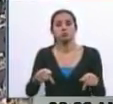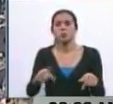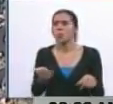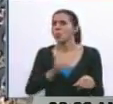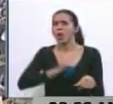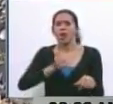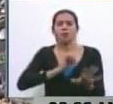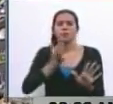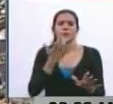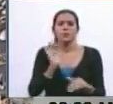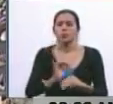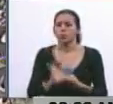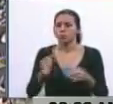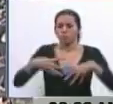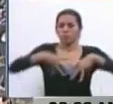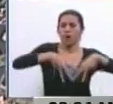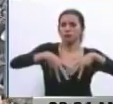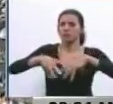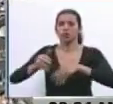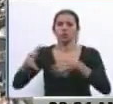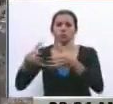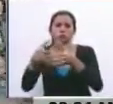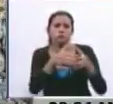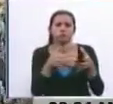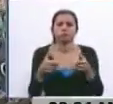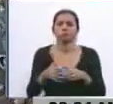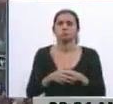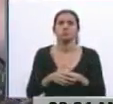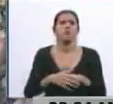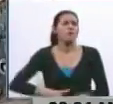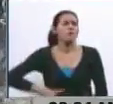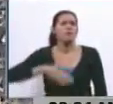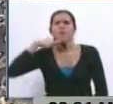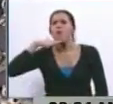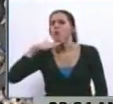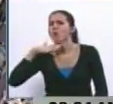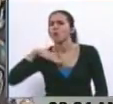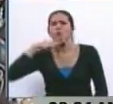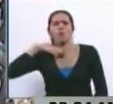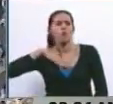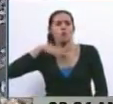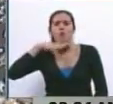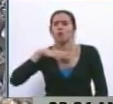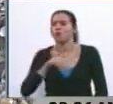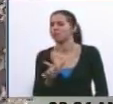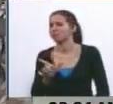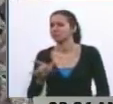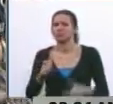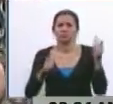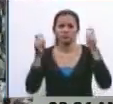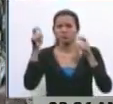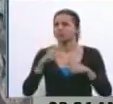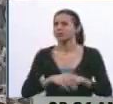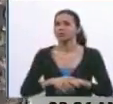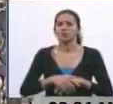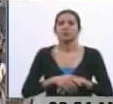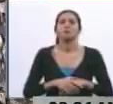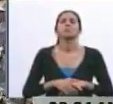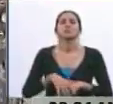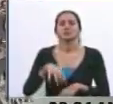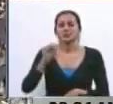cualquier movilización está llena de todos los militantes del Partido Socialista. Comprendemos